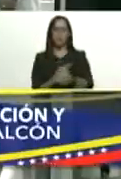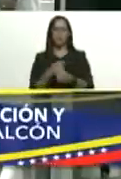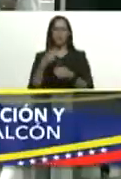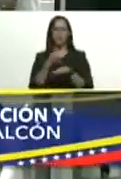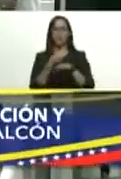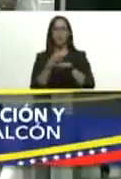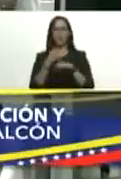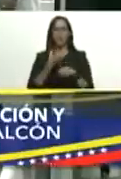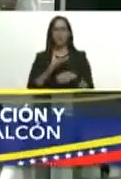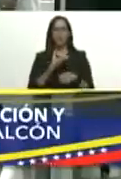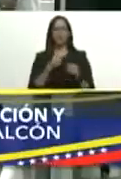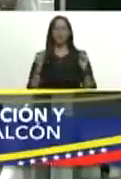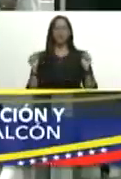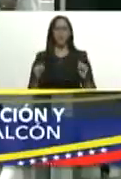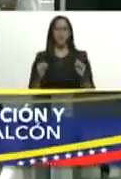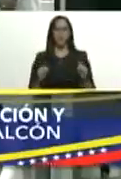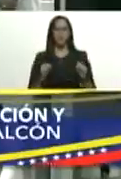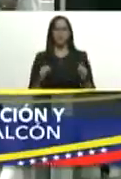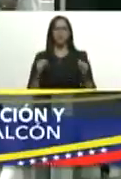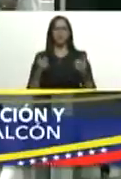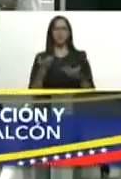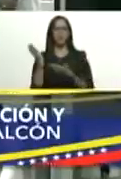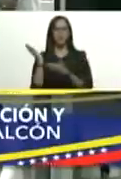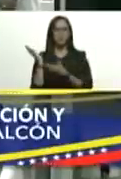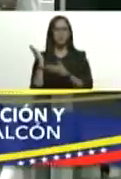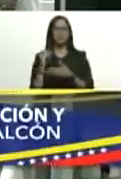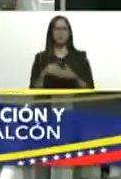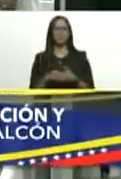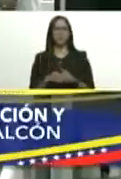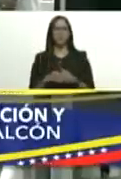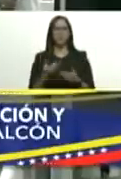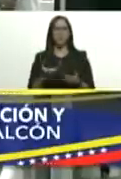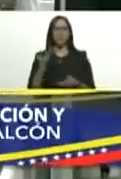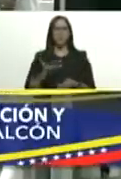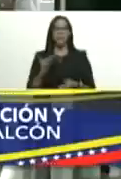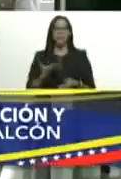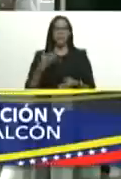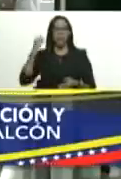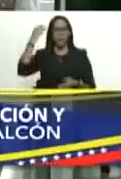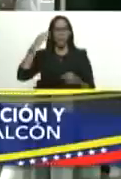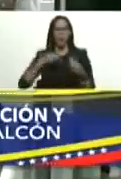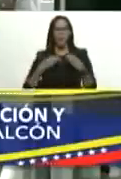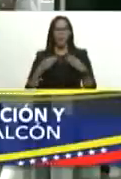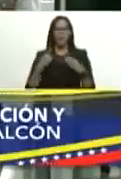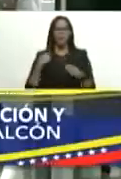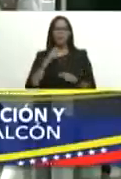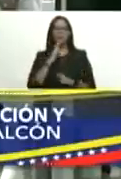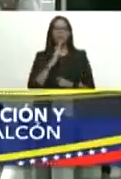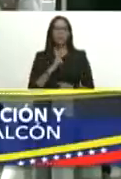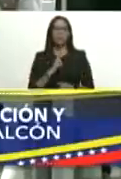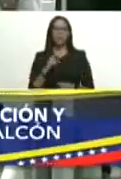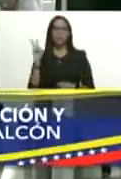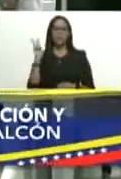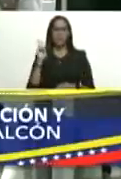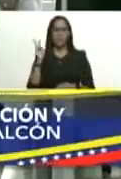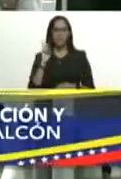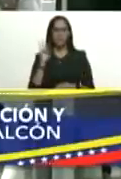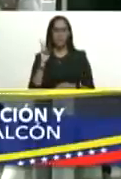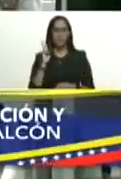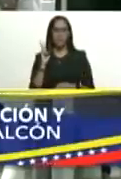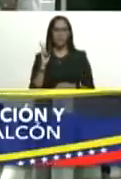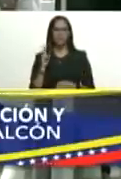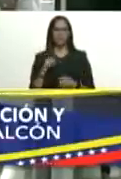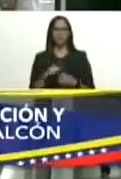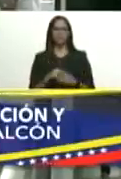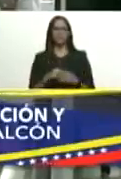alcaldes, y que en este caso, esto que está aquí de alta demanda y prioridad, que es el alumbrado público, tiene respuesta en Venezuela, en el ingenio